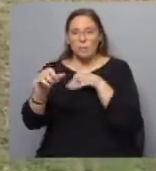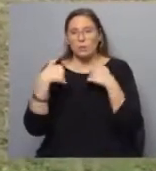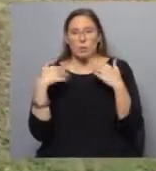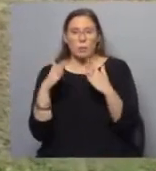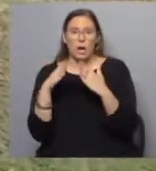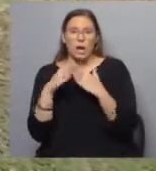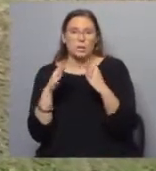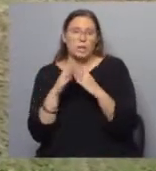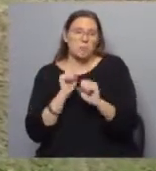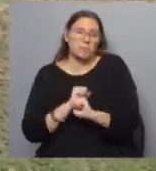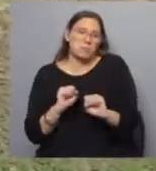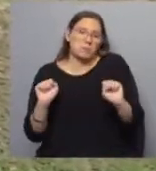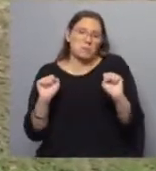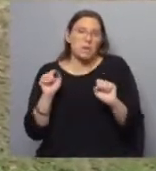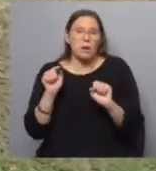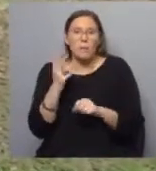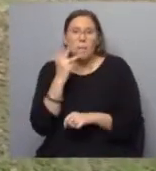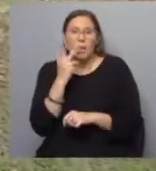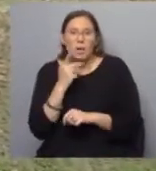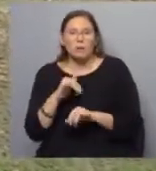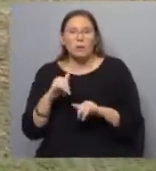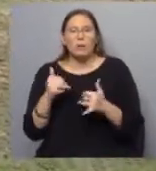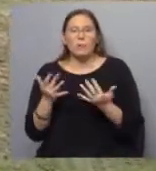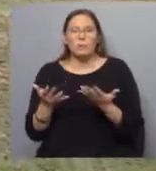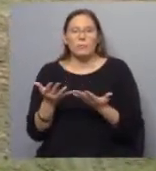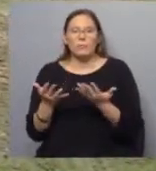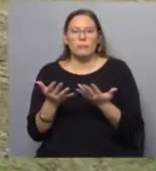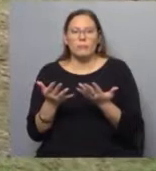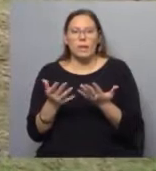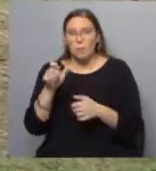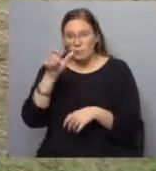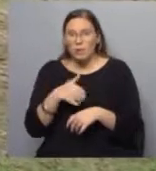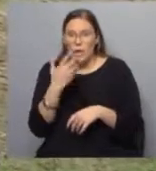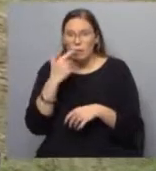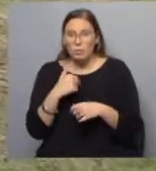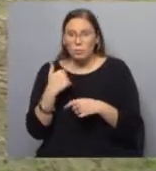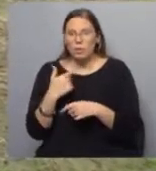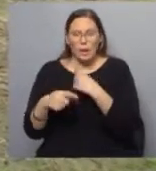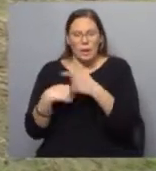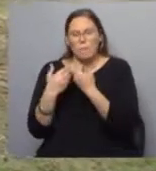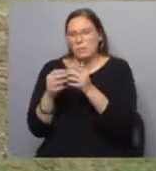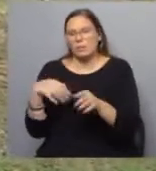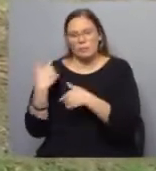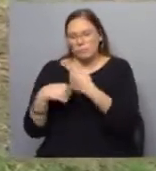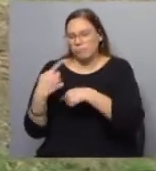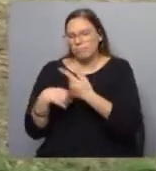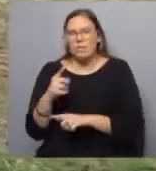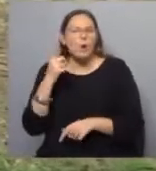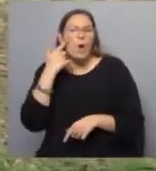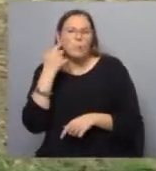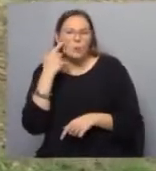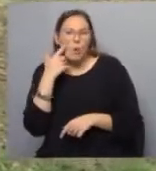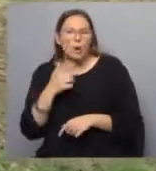podía. Y bueno, y ahí me encantó. Ya te digo, es algo que el que le gusta empiece, no paras más de tirar. Tenés que experimentarlo.